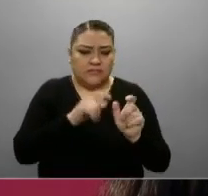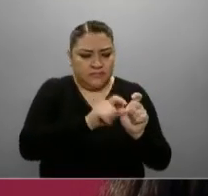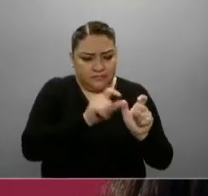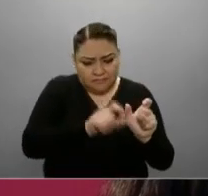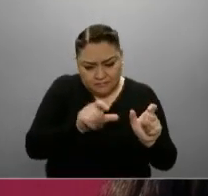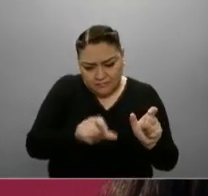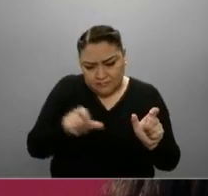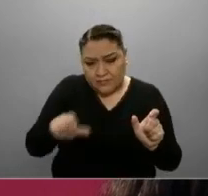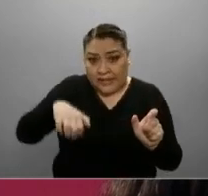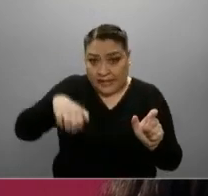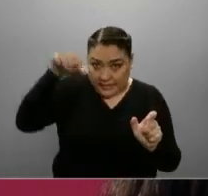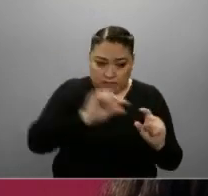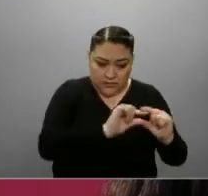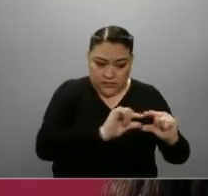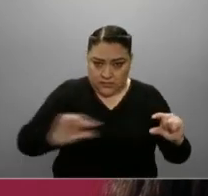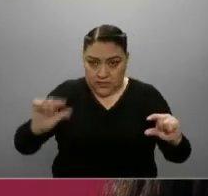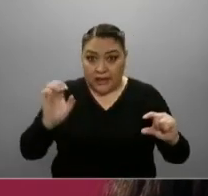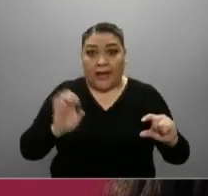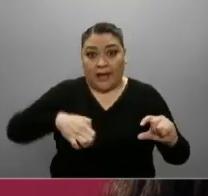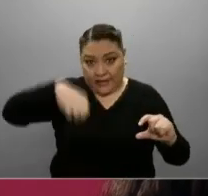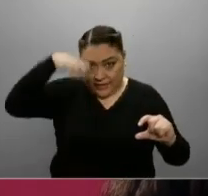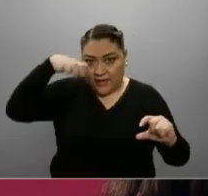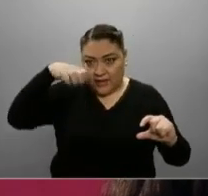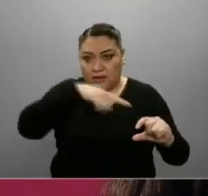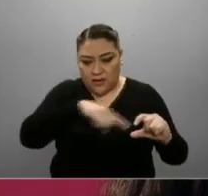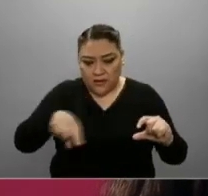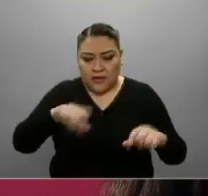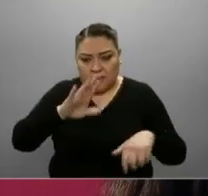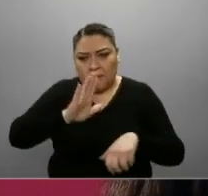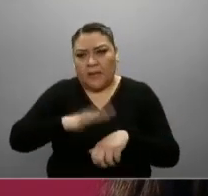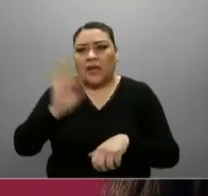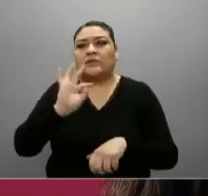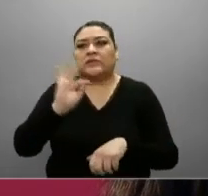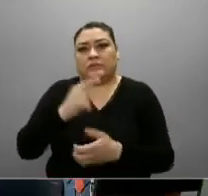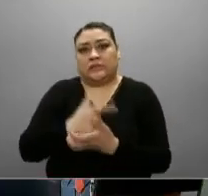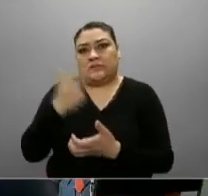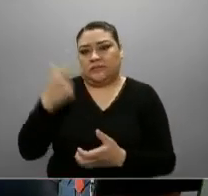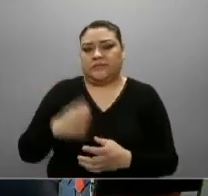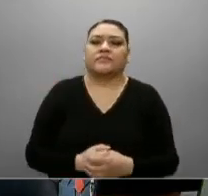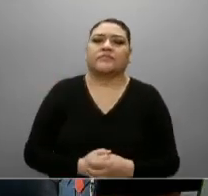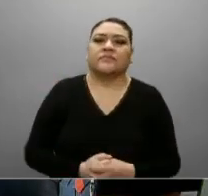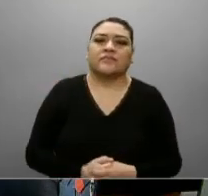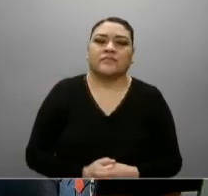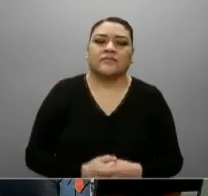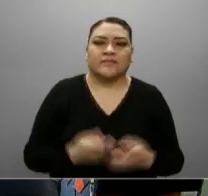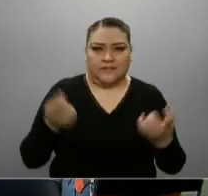etcétera, años, son las personas que tienen mayor frecuencia de complicaciones. La siguiente.